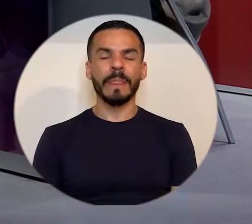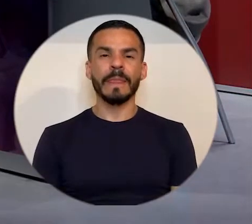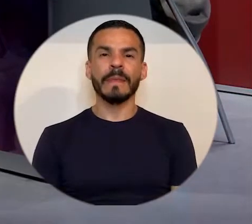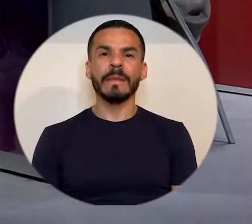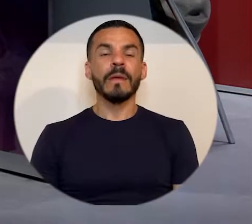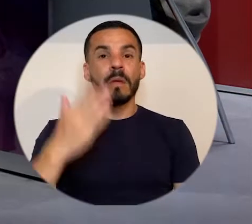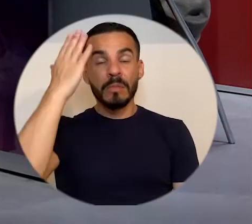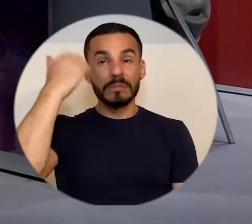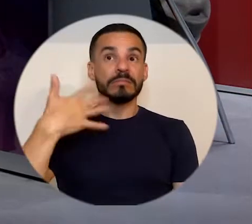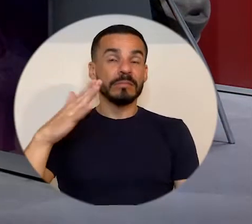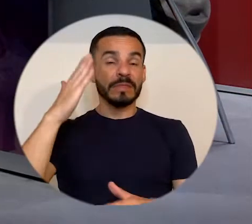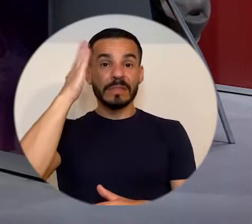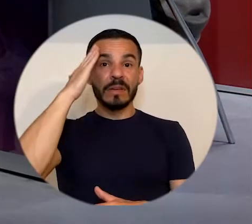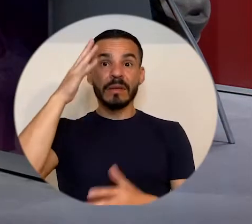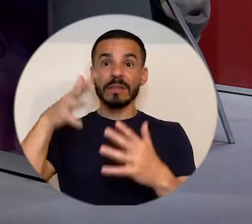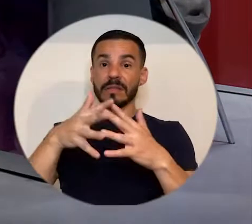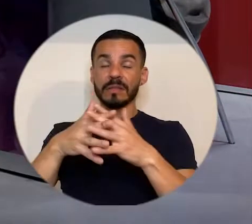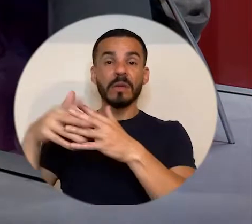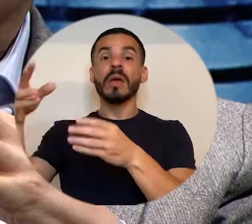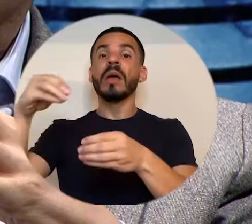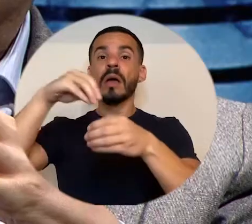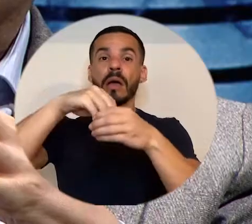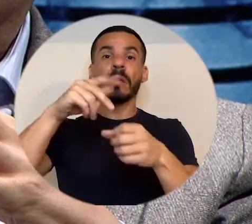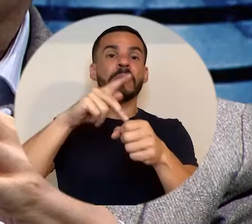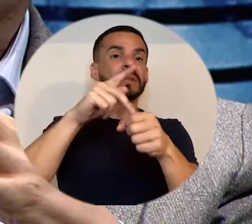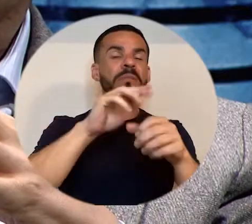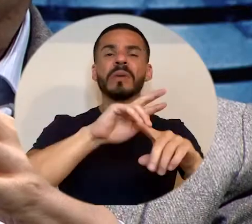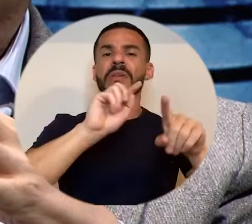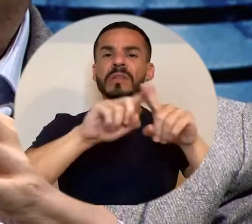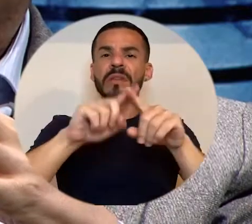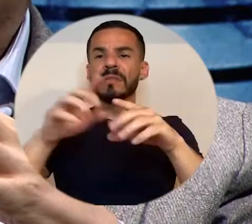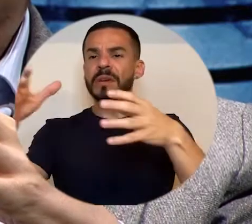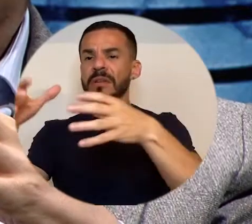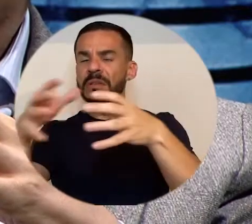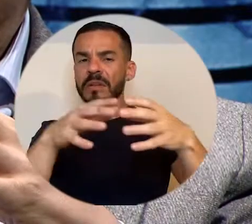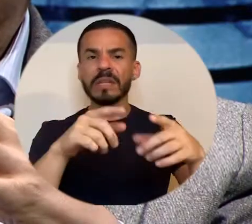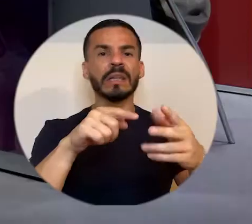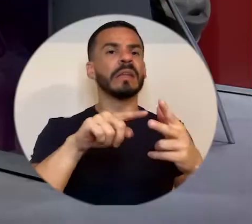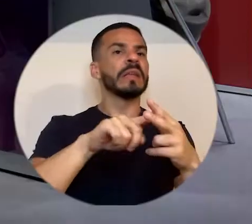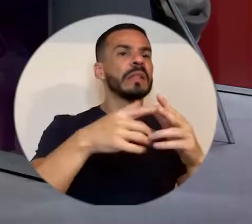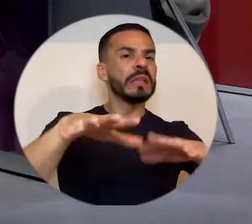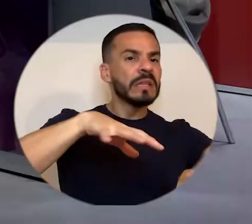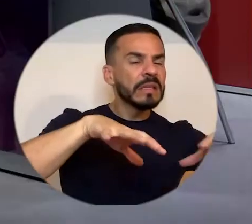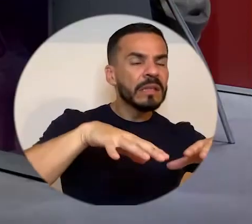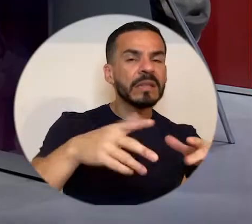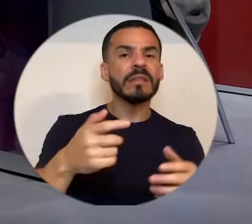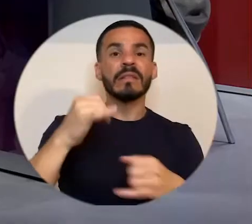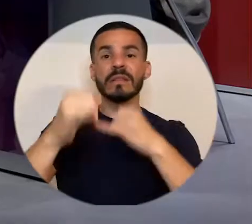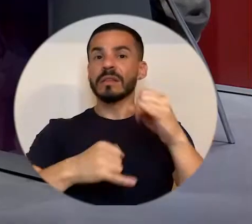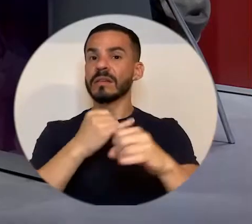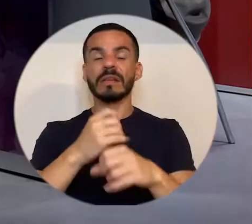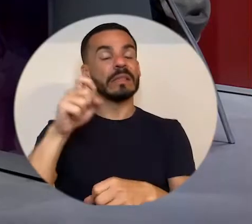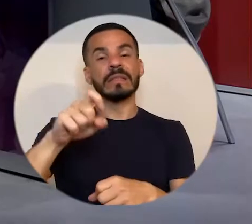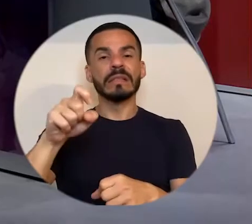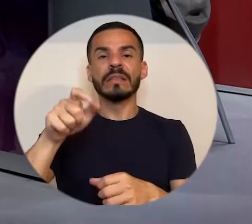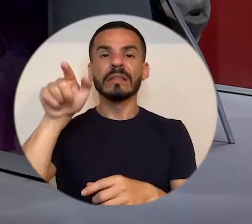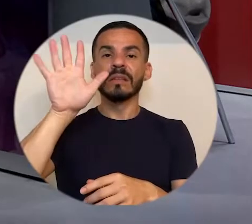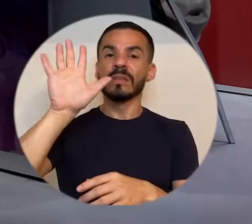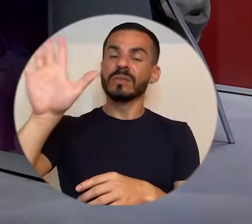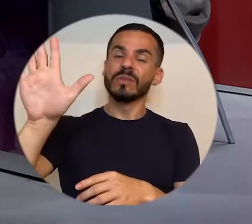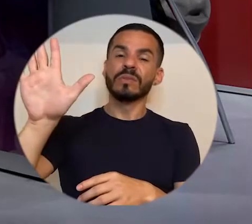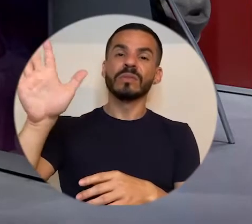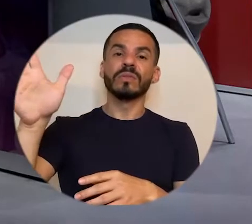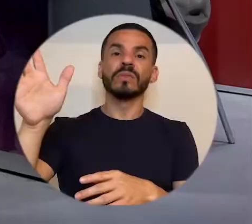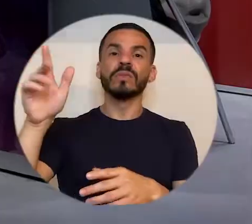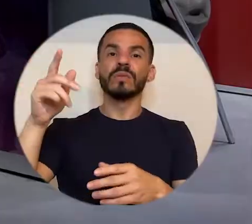Porque es bien sabido que si bien Estados Unidos ha participado en diversos foros, iniciativas, etcétera, internacionales, no necesariamente